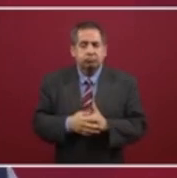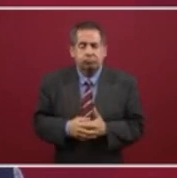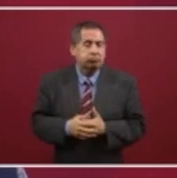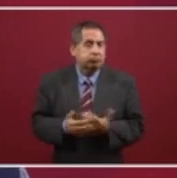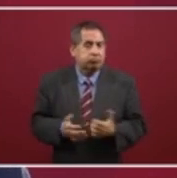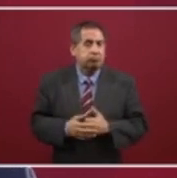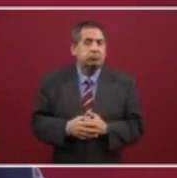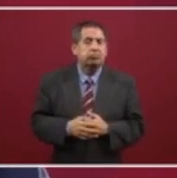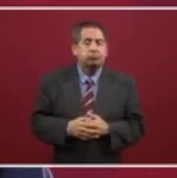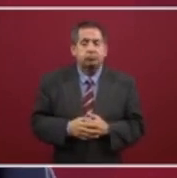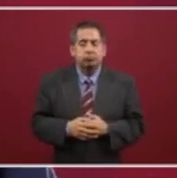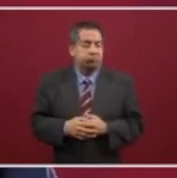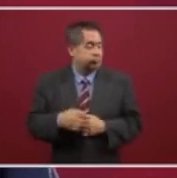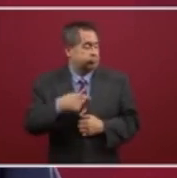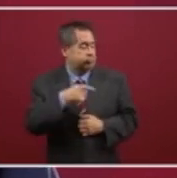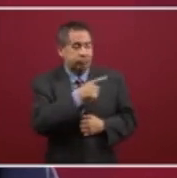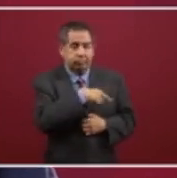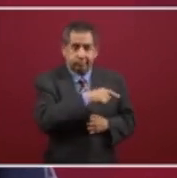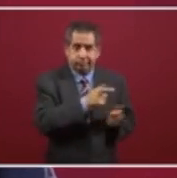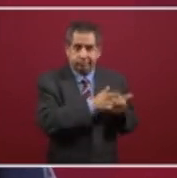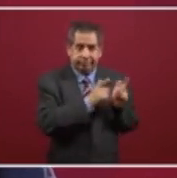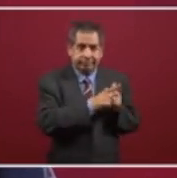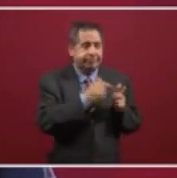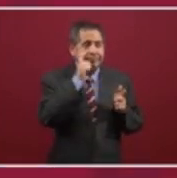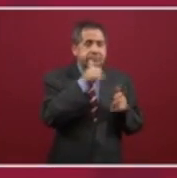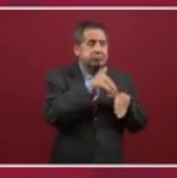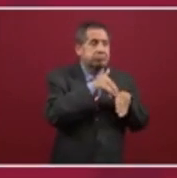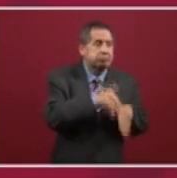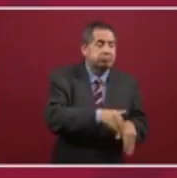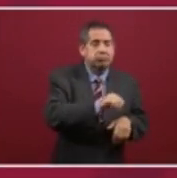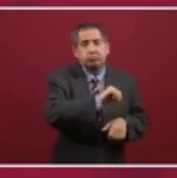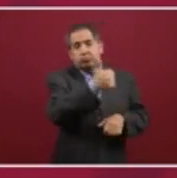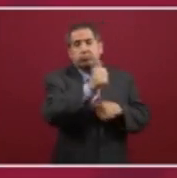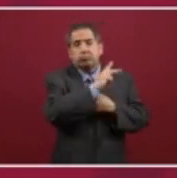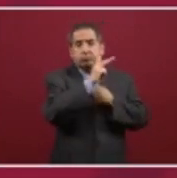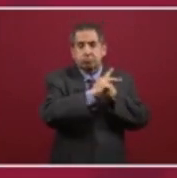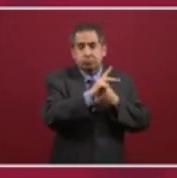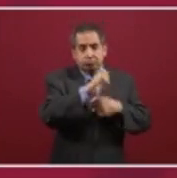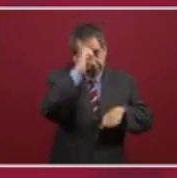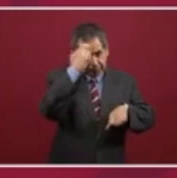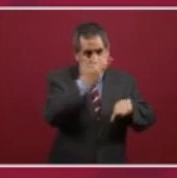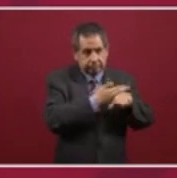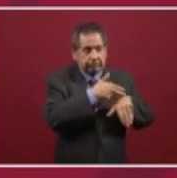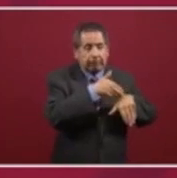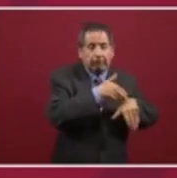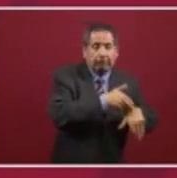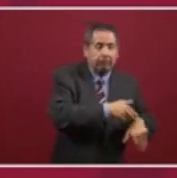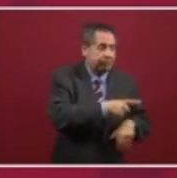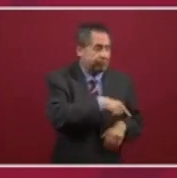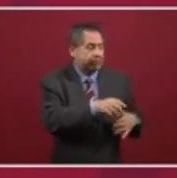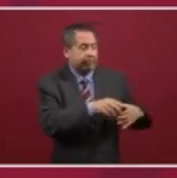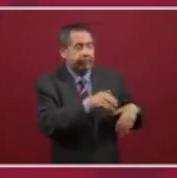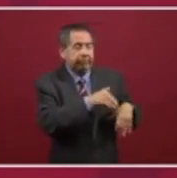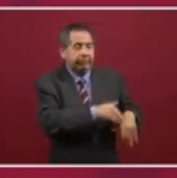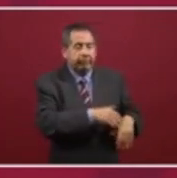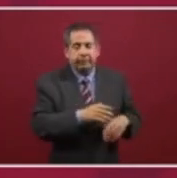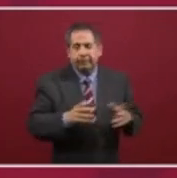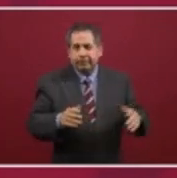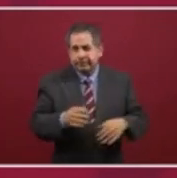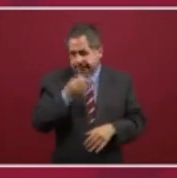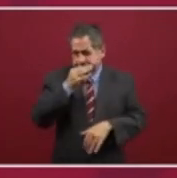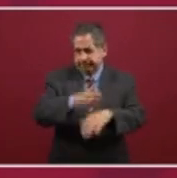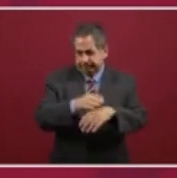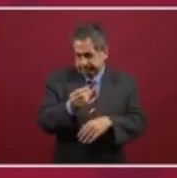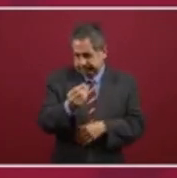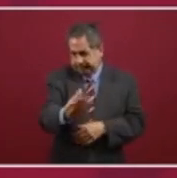intereses extranjeros para afectar a México. Hay un caso, se los dejo ahí de tarea,